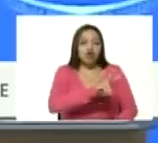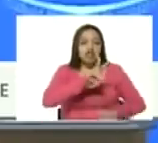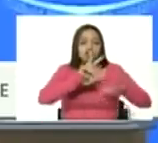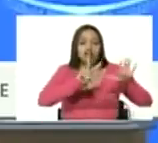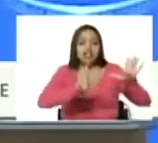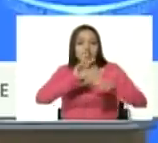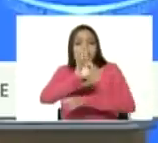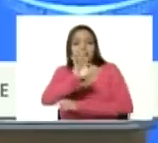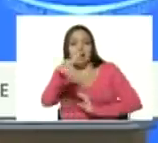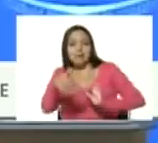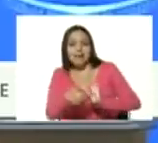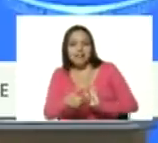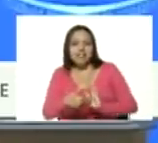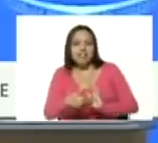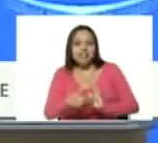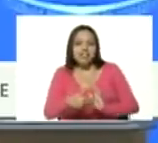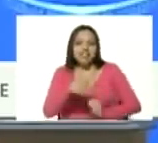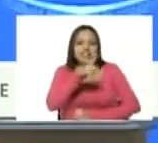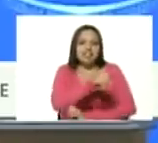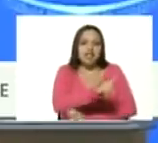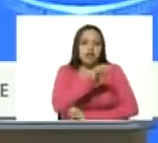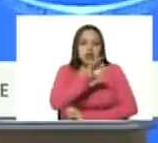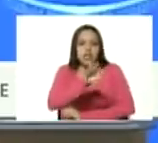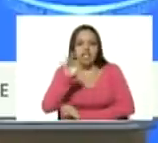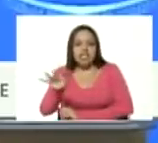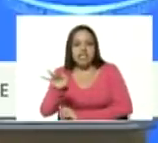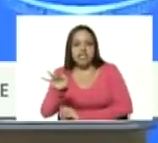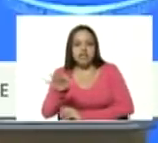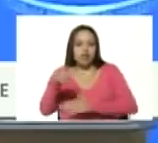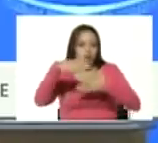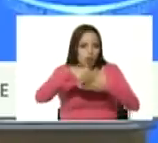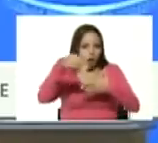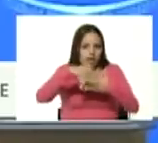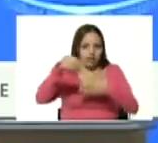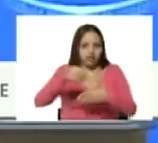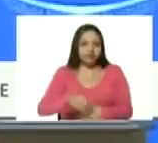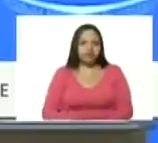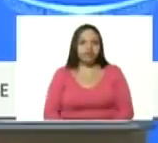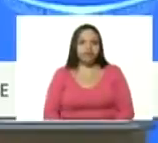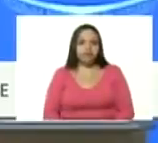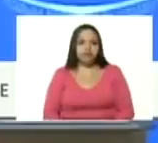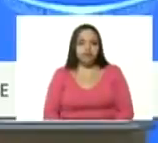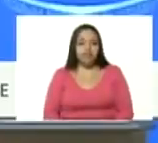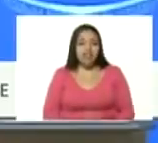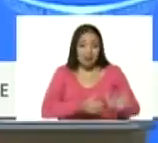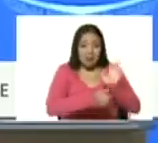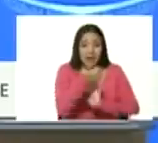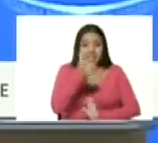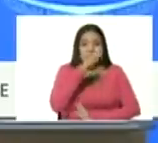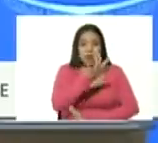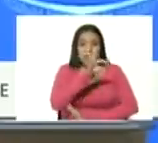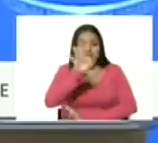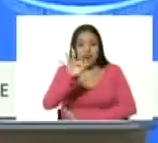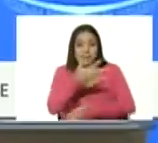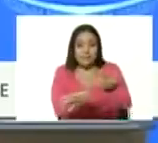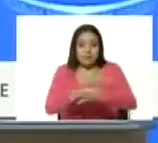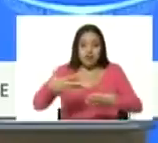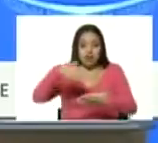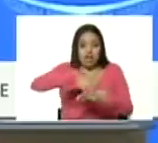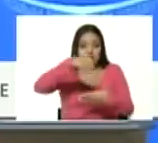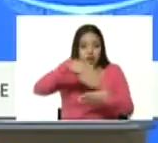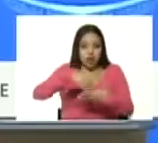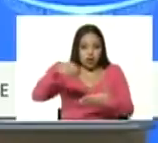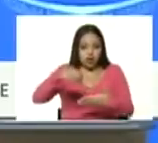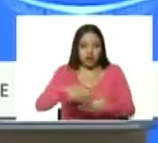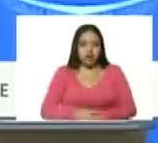mil 133 dólares. Y esos más de 53 millones de dólares que ellos van a